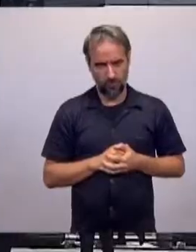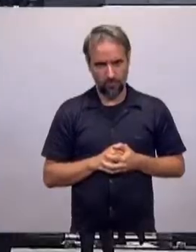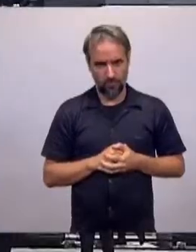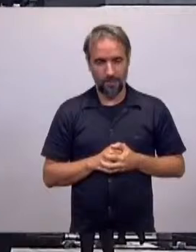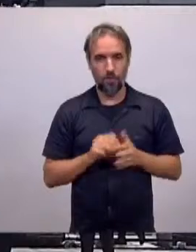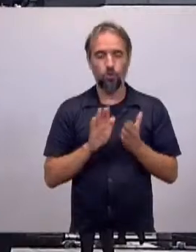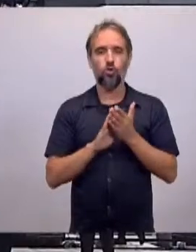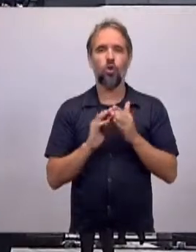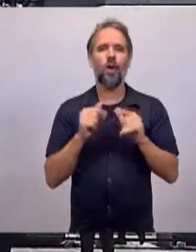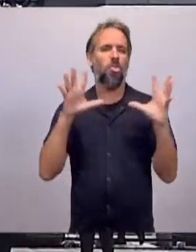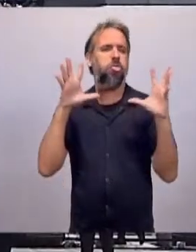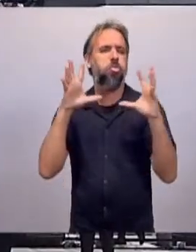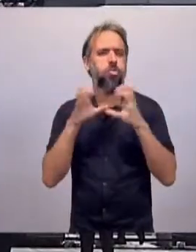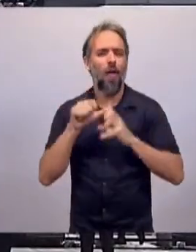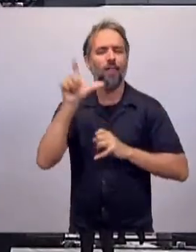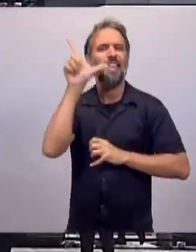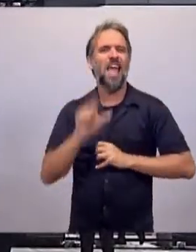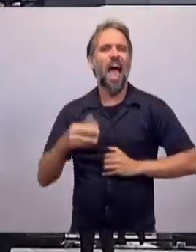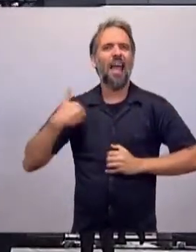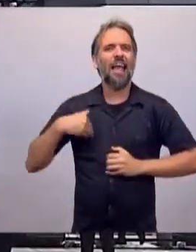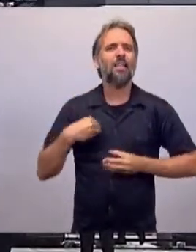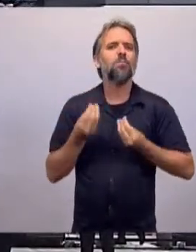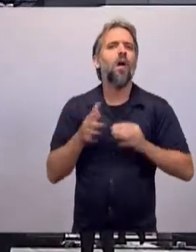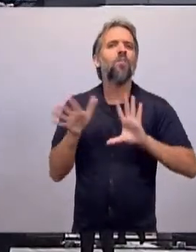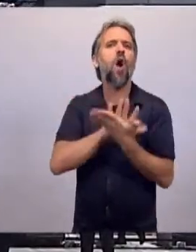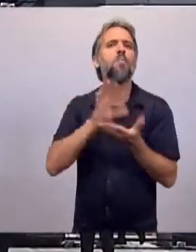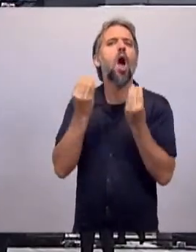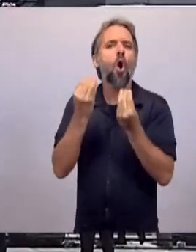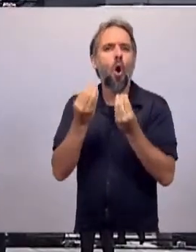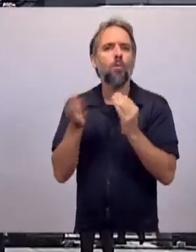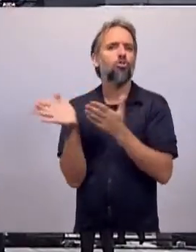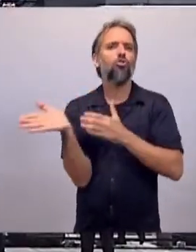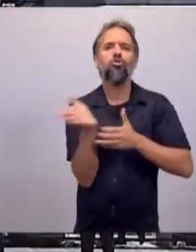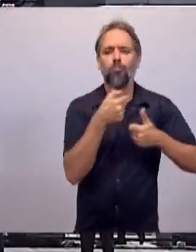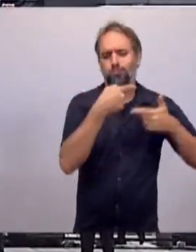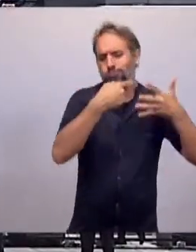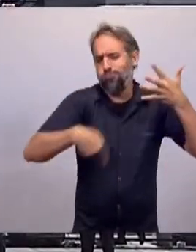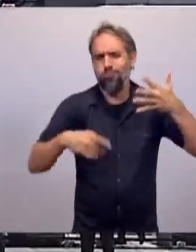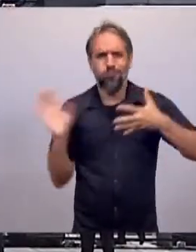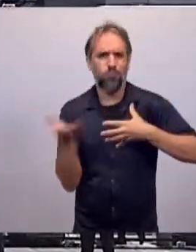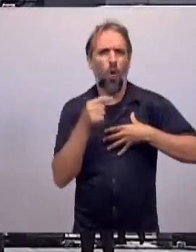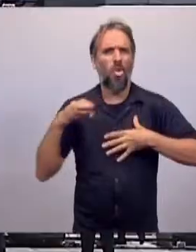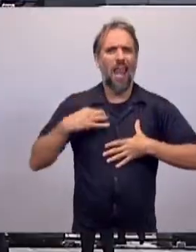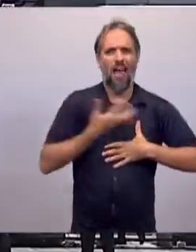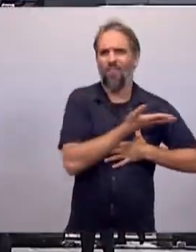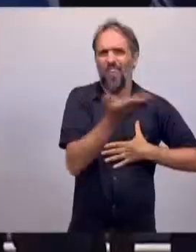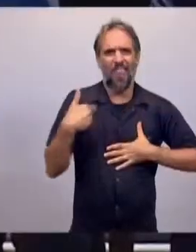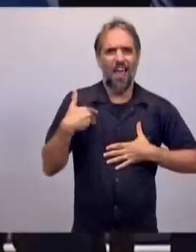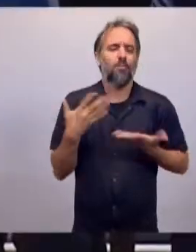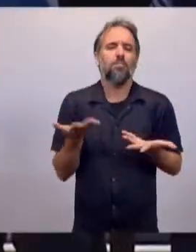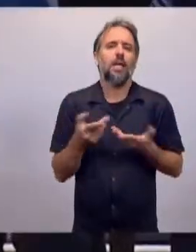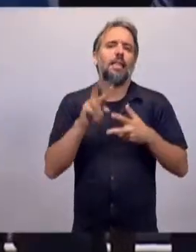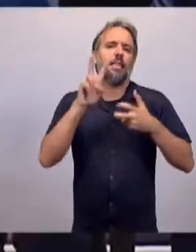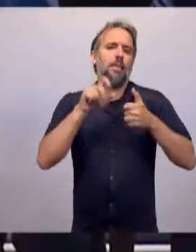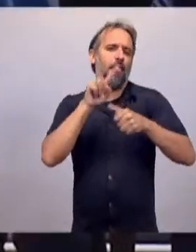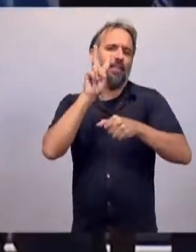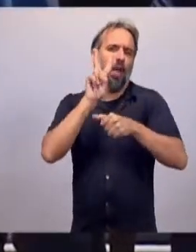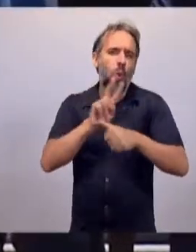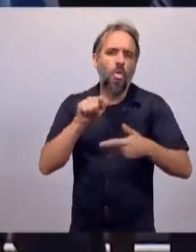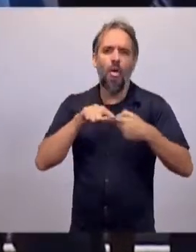El nivel de deterioro de nuestro país es tal que abarca todas las esferas de la vida en comunidad. En materia de